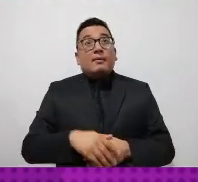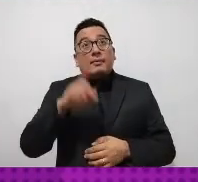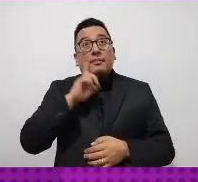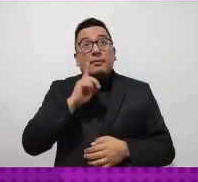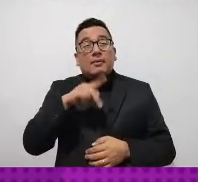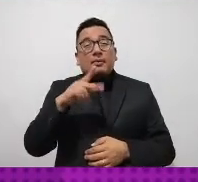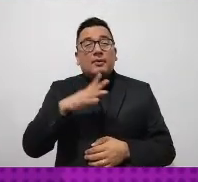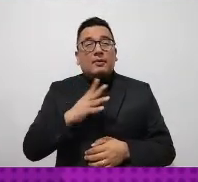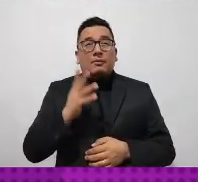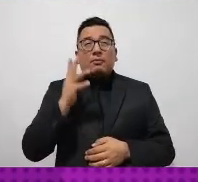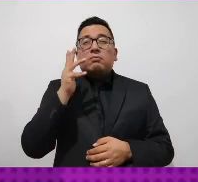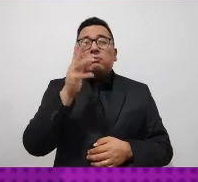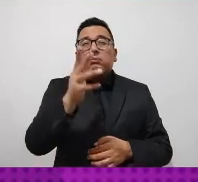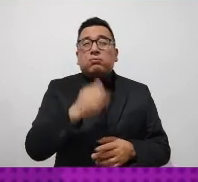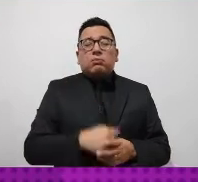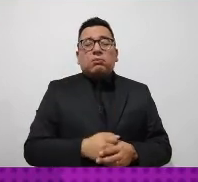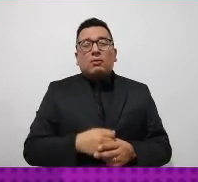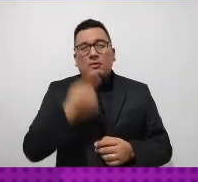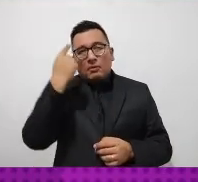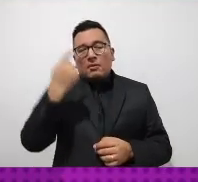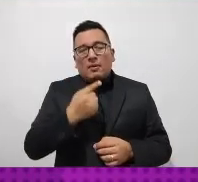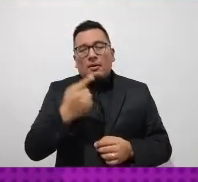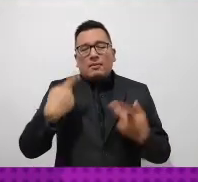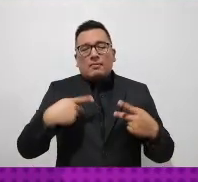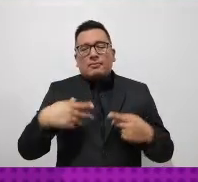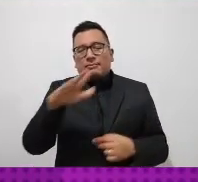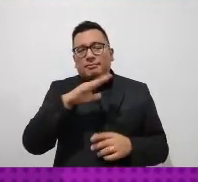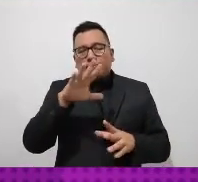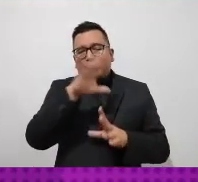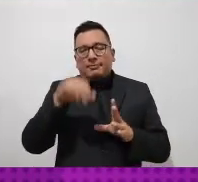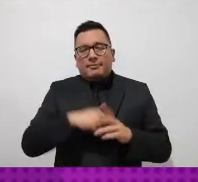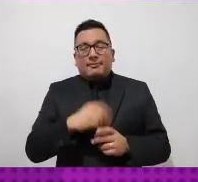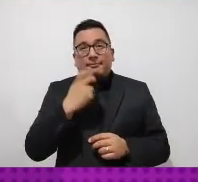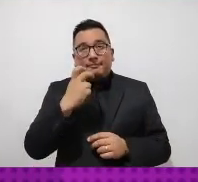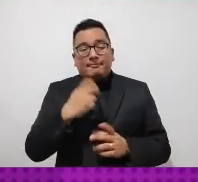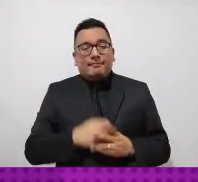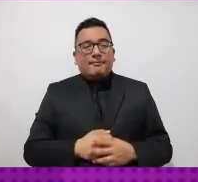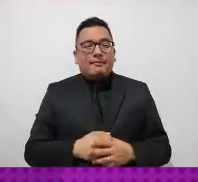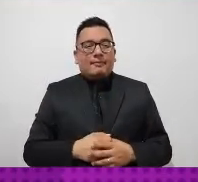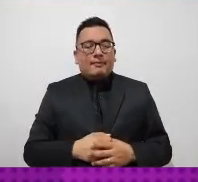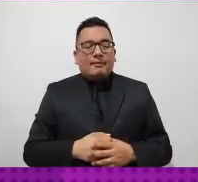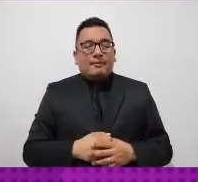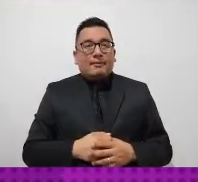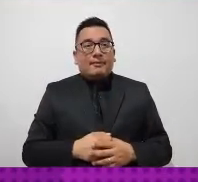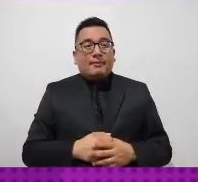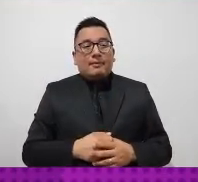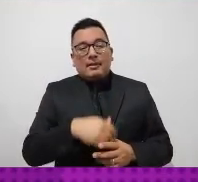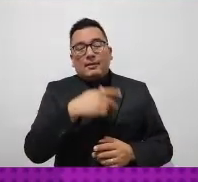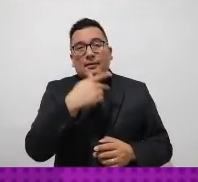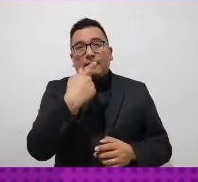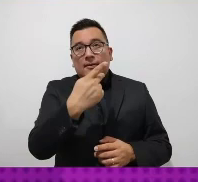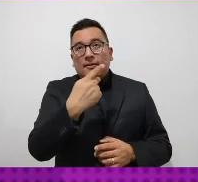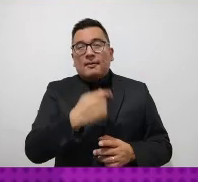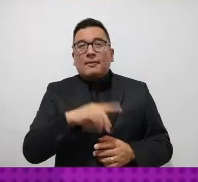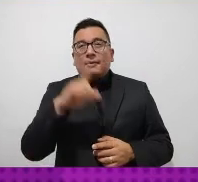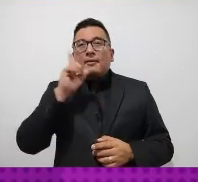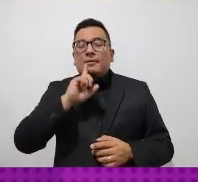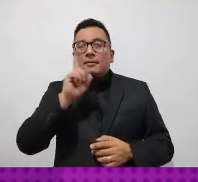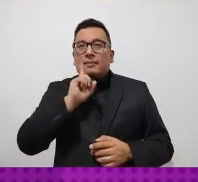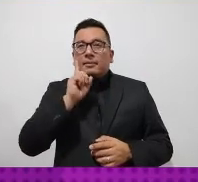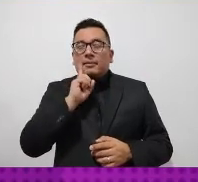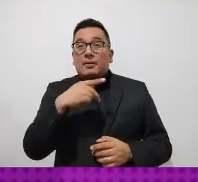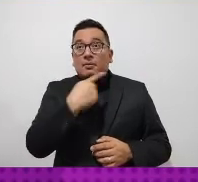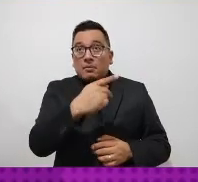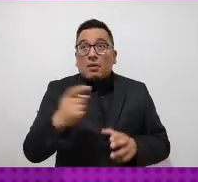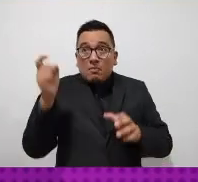como para las futuras generaciones y para la sociedad en general. Entonces, pues realmente el crédito es de ellas, que ya se